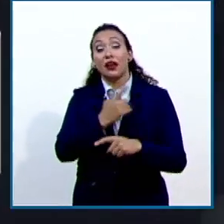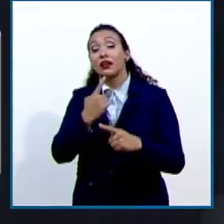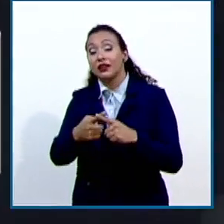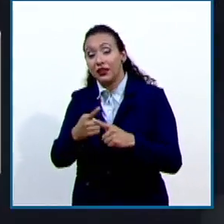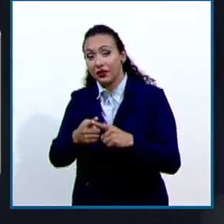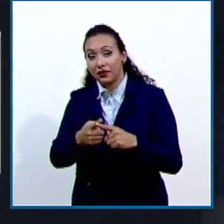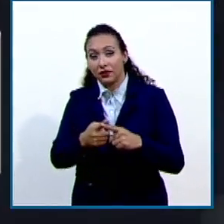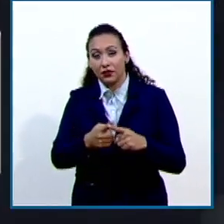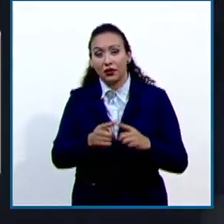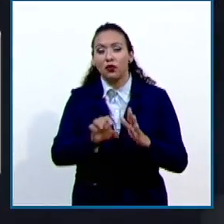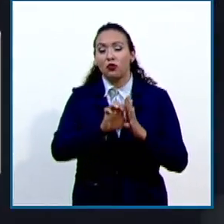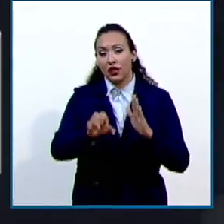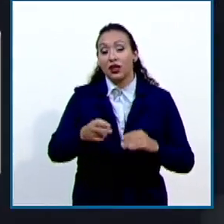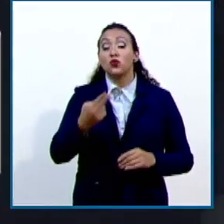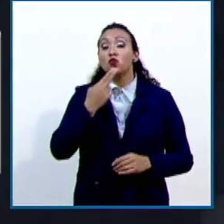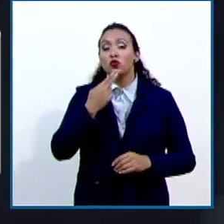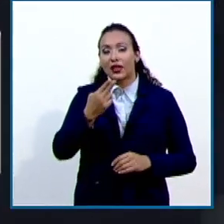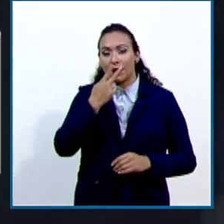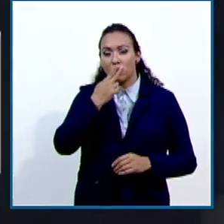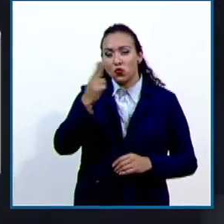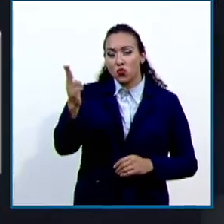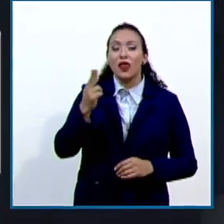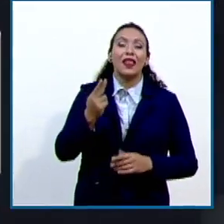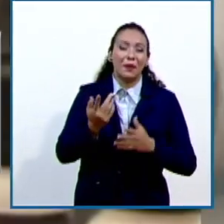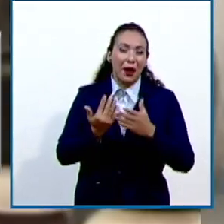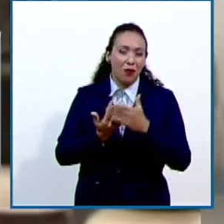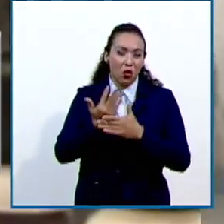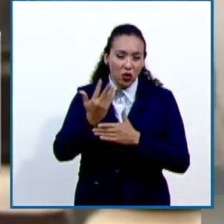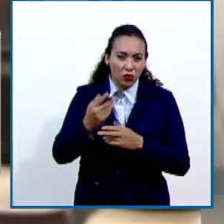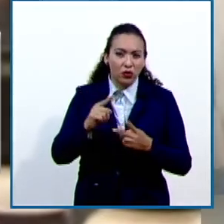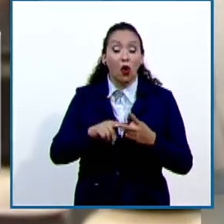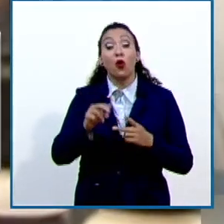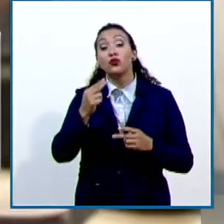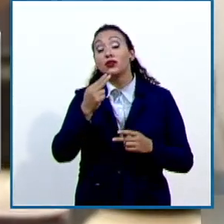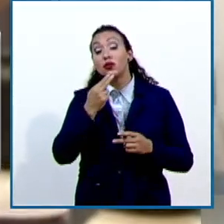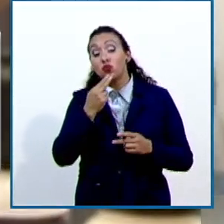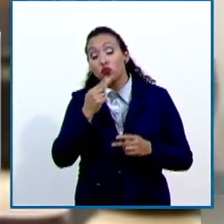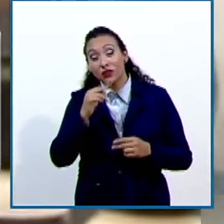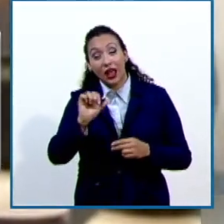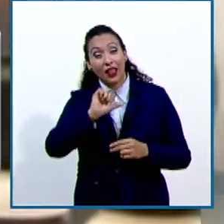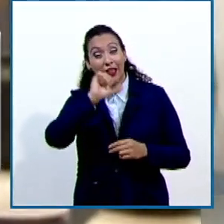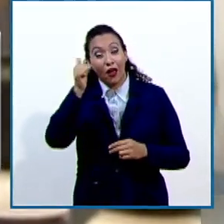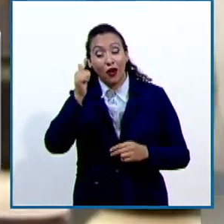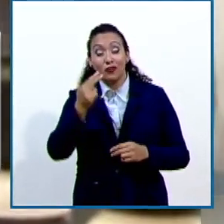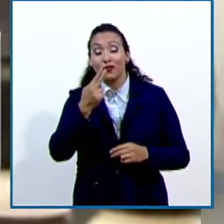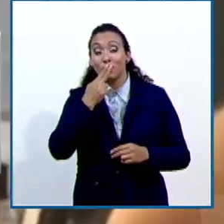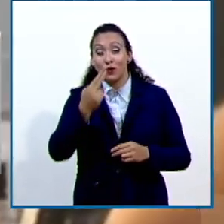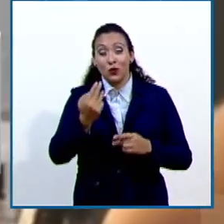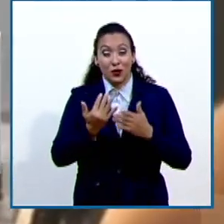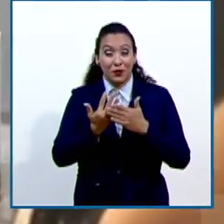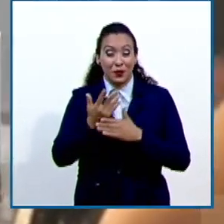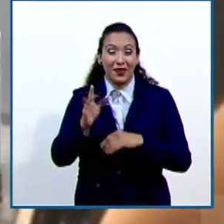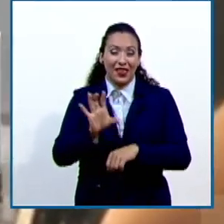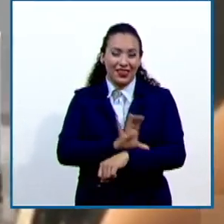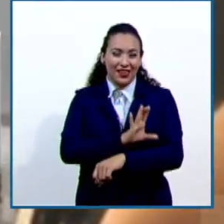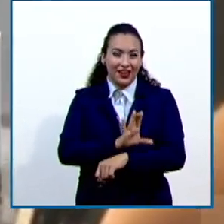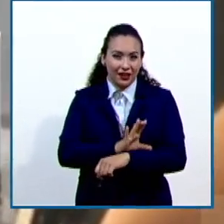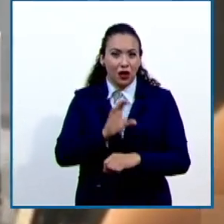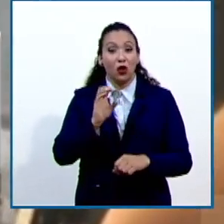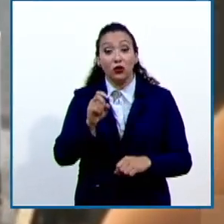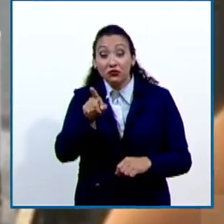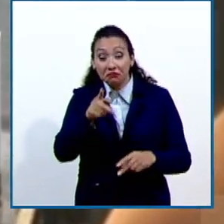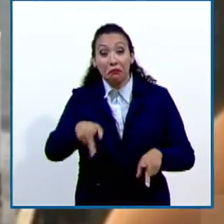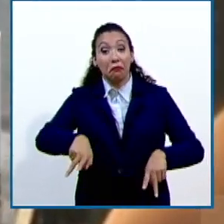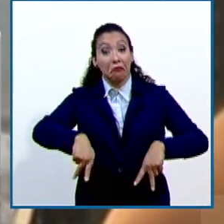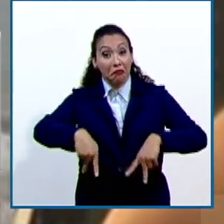con cigarrillos electrónicos, vapeadores y demás sistemas y dispositivos análogos, así como la producción,